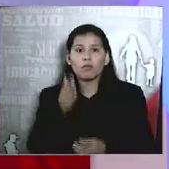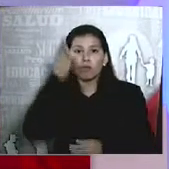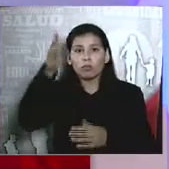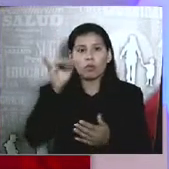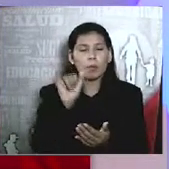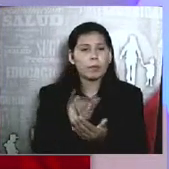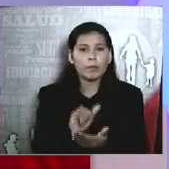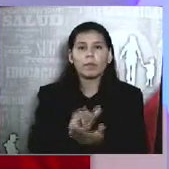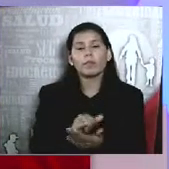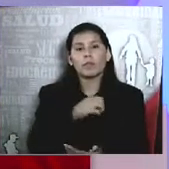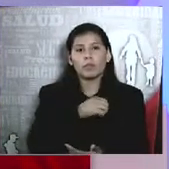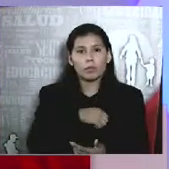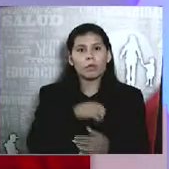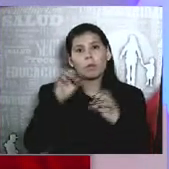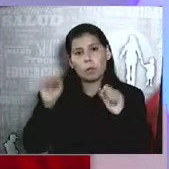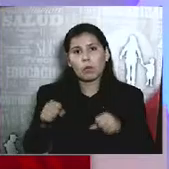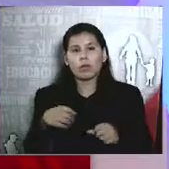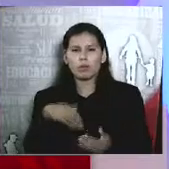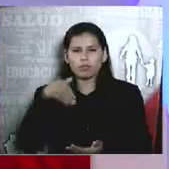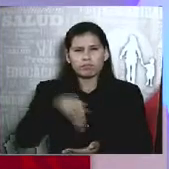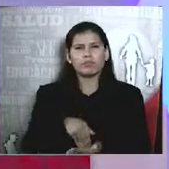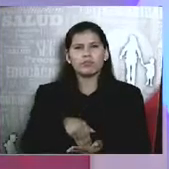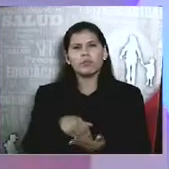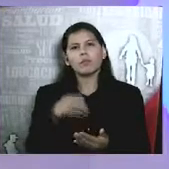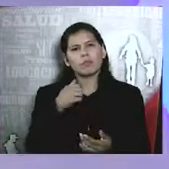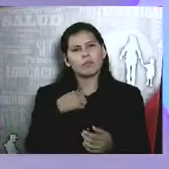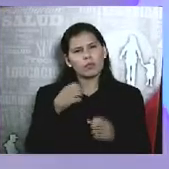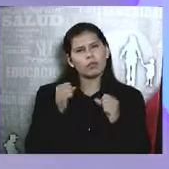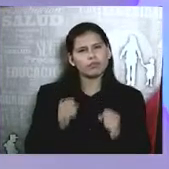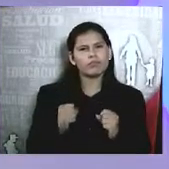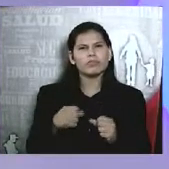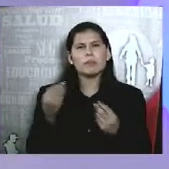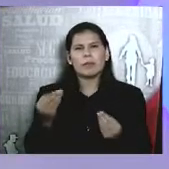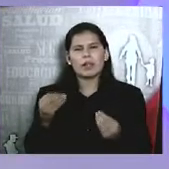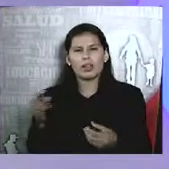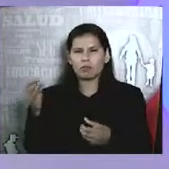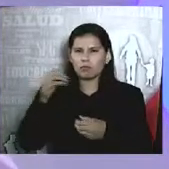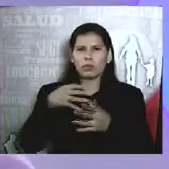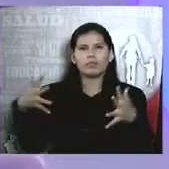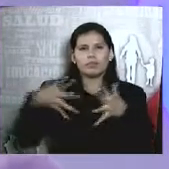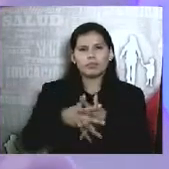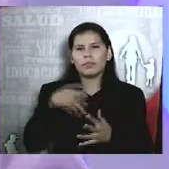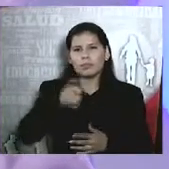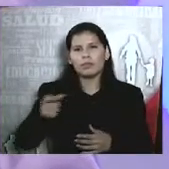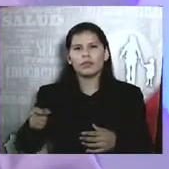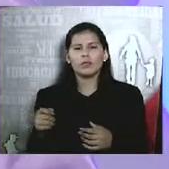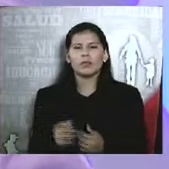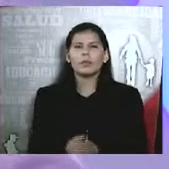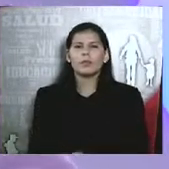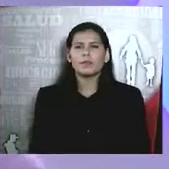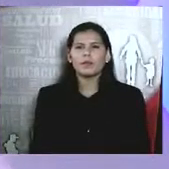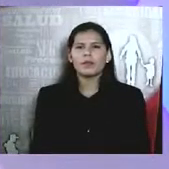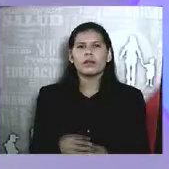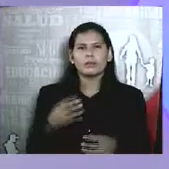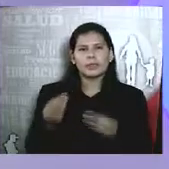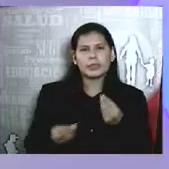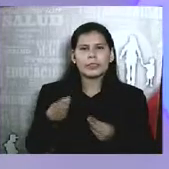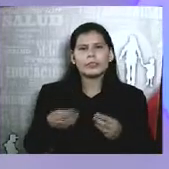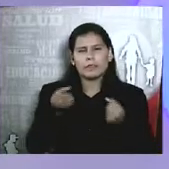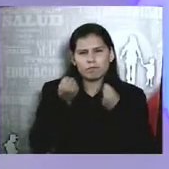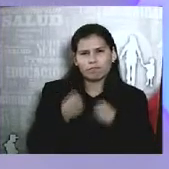el país es un compromiso firme de parte de la Agencia Colombiana para la Reintegración de implementar, de aplicar y